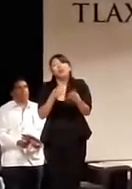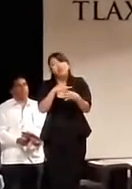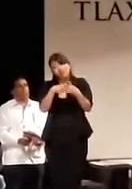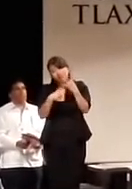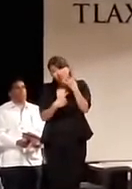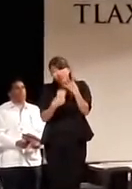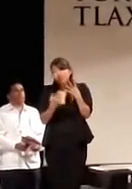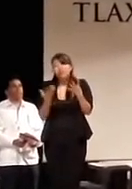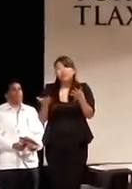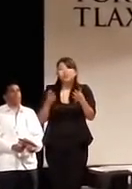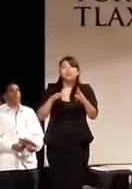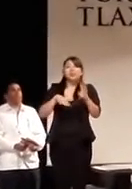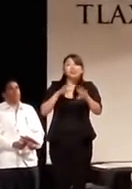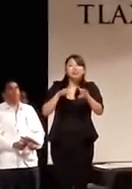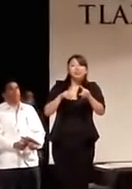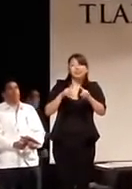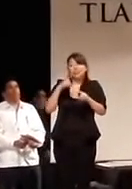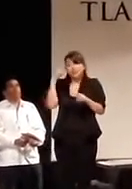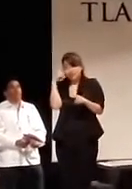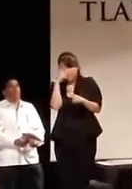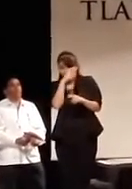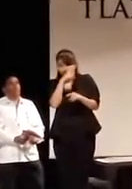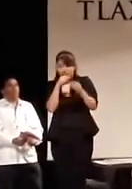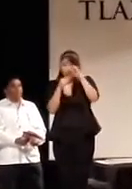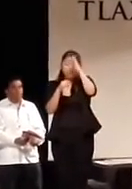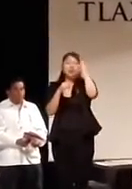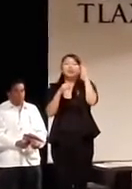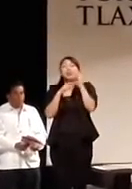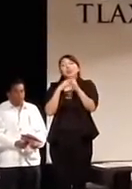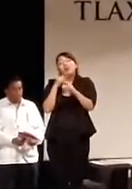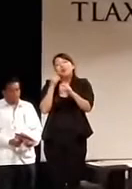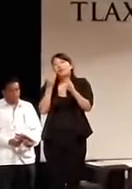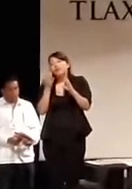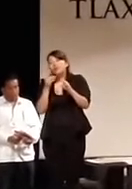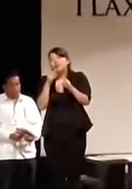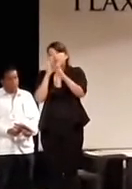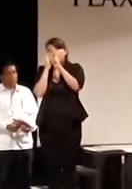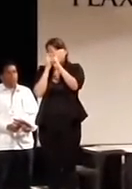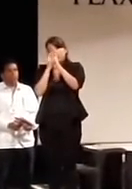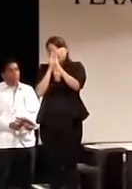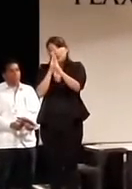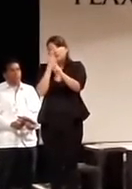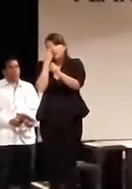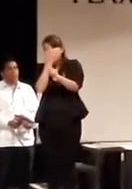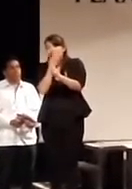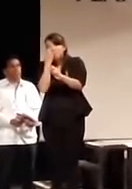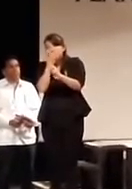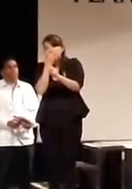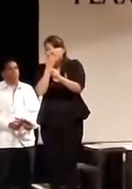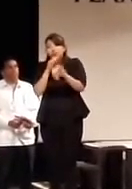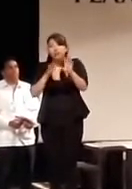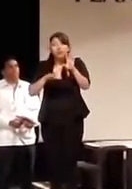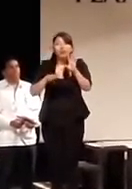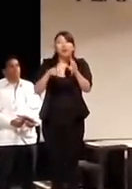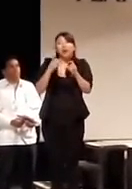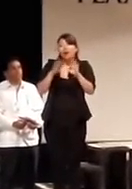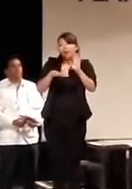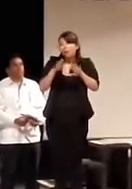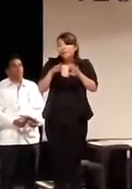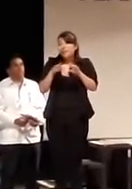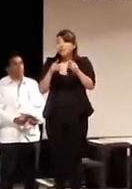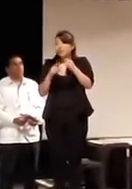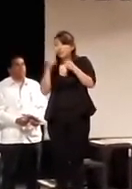políticas seccionales en el terreno educativo. Respetemos los ritmos de las escuelas y de sus posibilidades